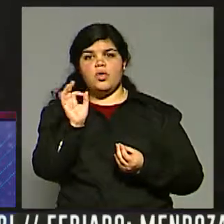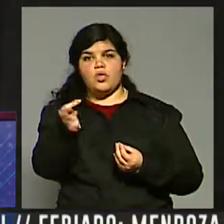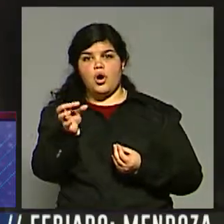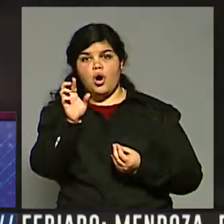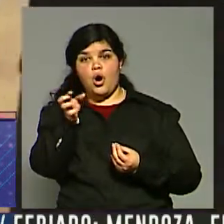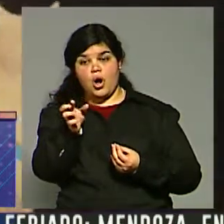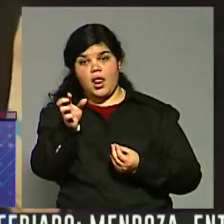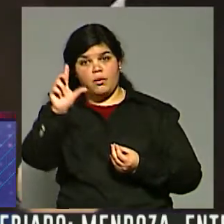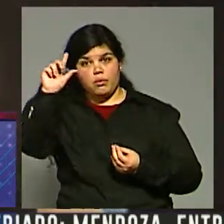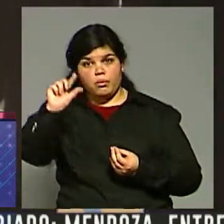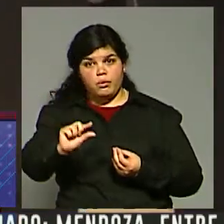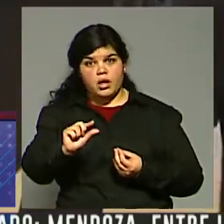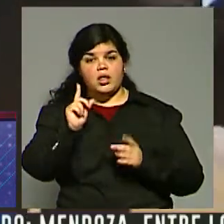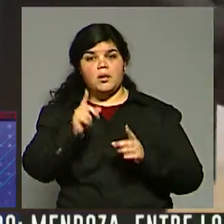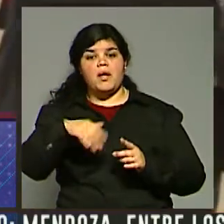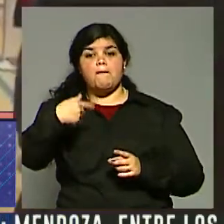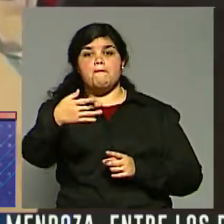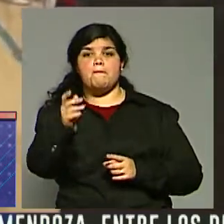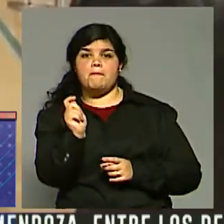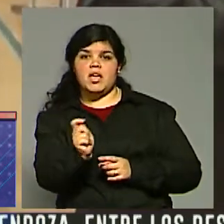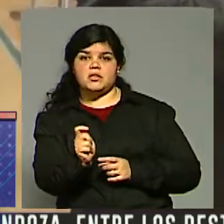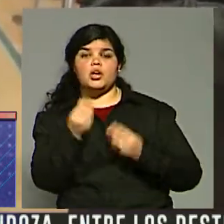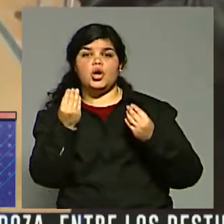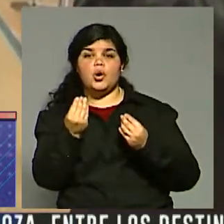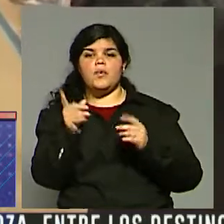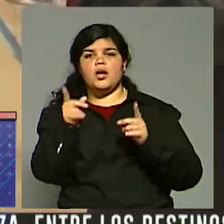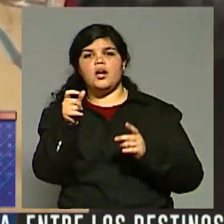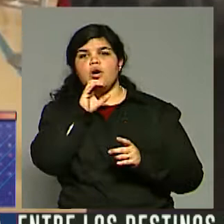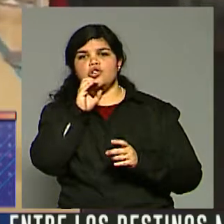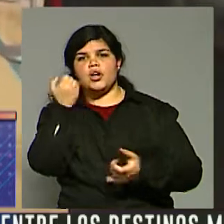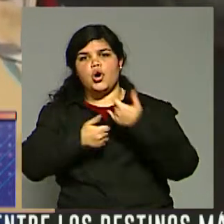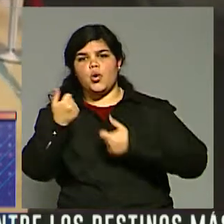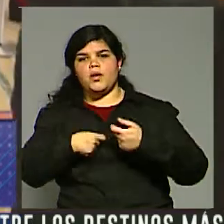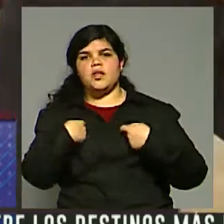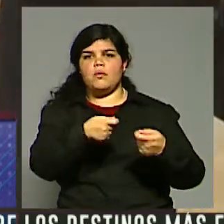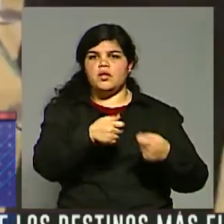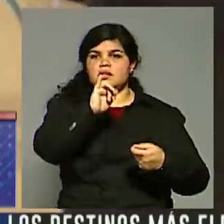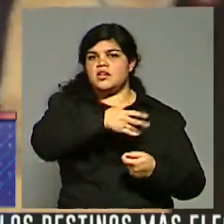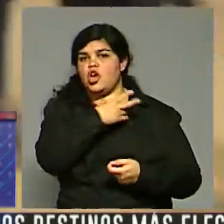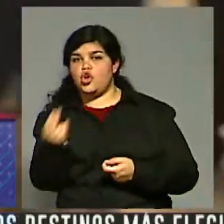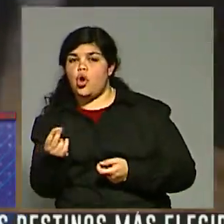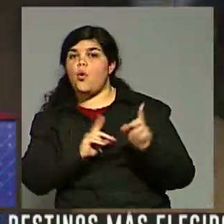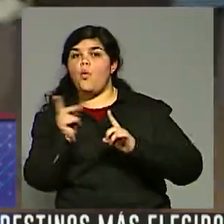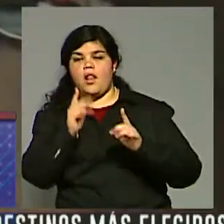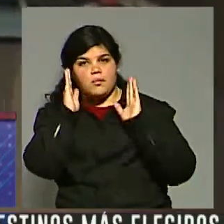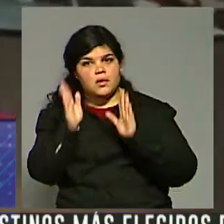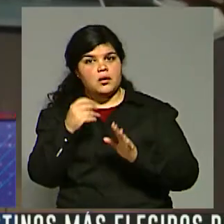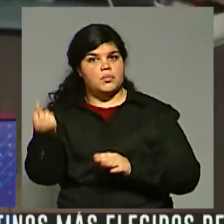en los próximos meses y dio especificaciones sobre en qué conviene o no invertir. Así que vamos a escucharlo y a prestar mucha